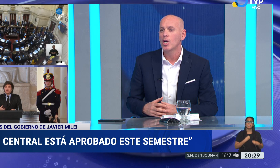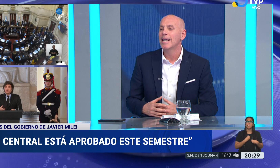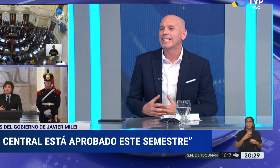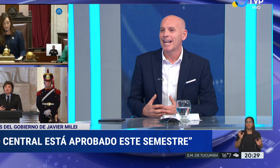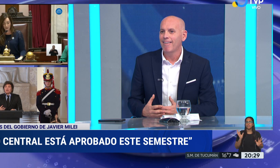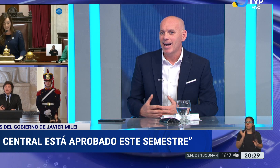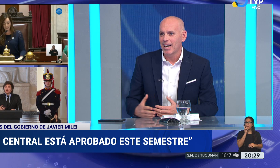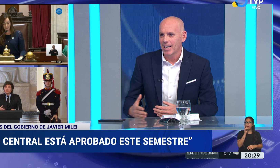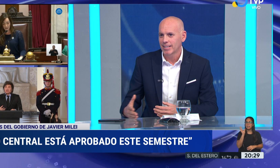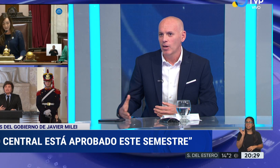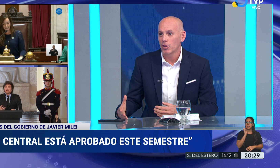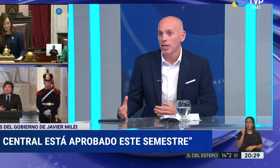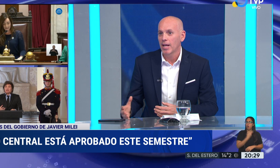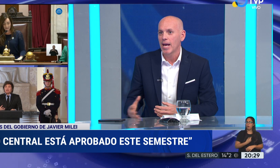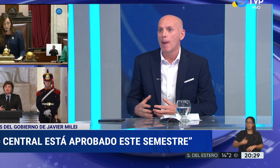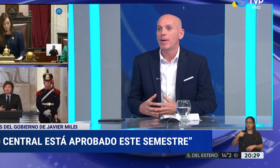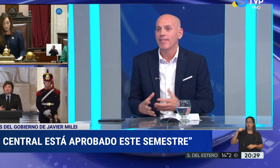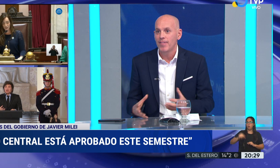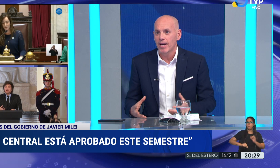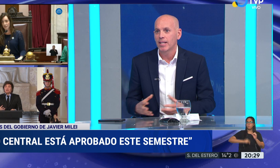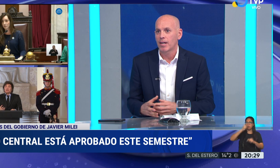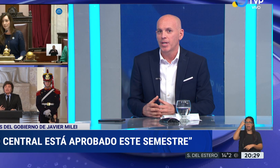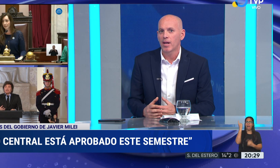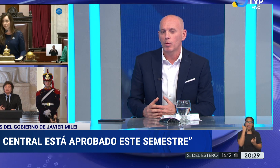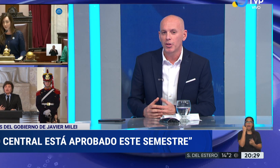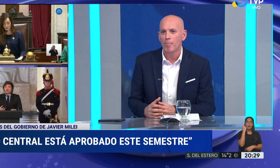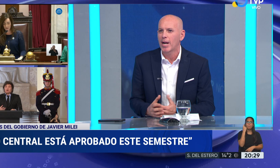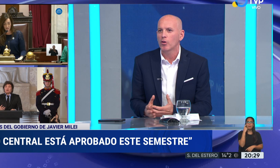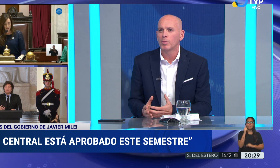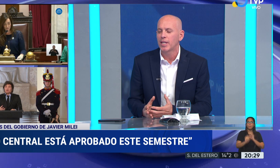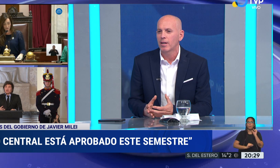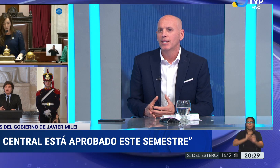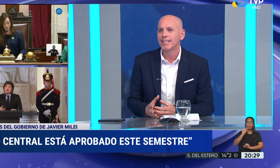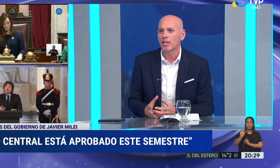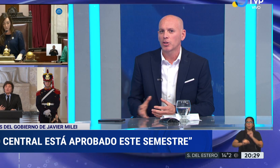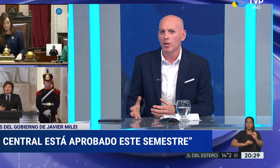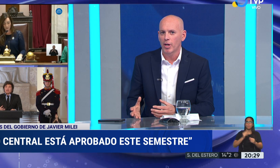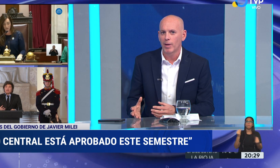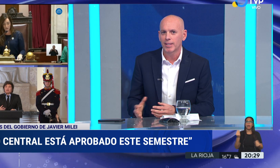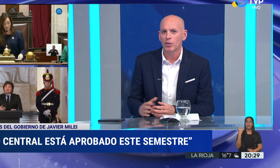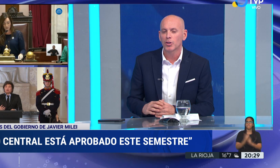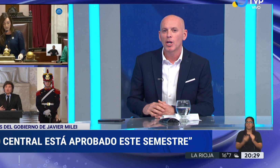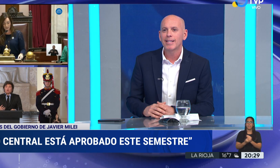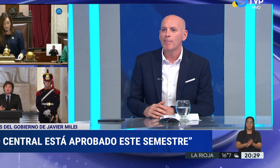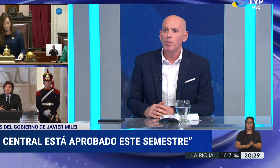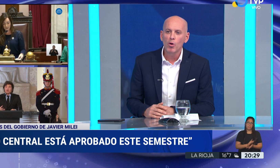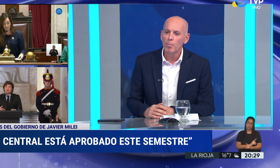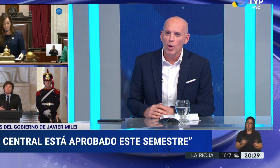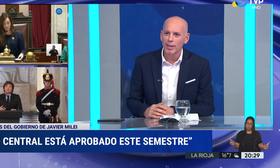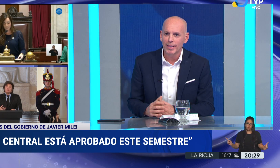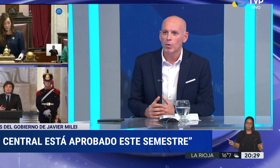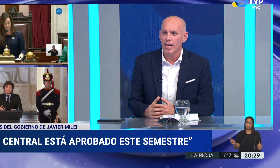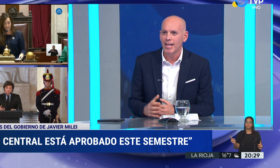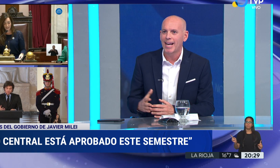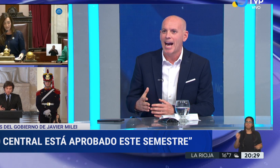gobierno trabaja en esa lógica de aprender determinadas cuestiones para no cometer ciertos errores básicos. Tampoco